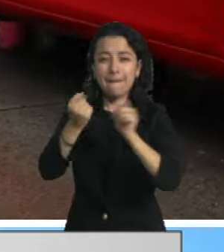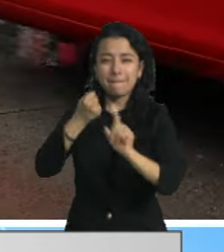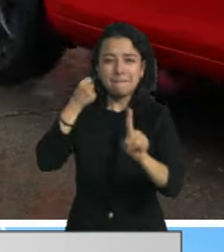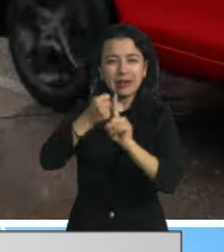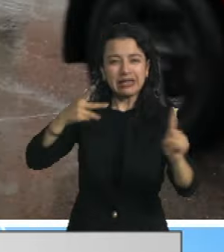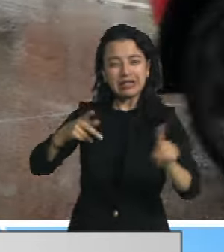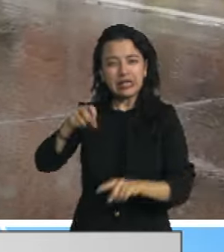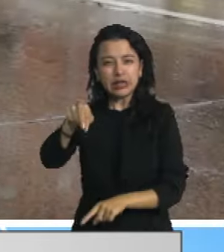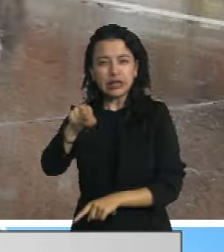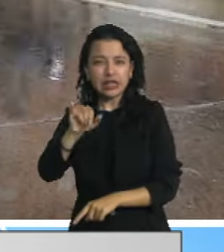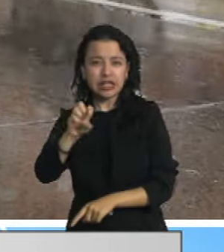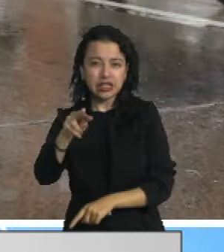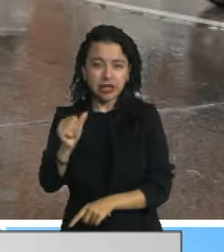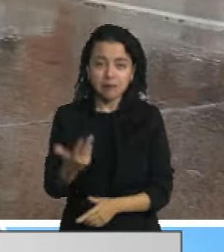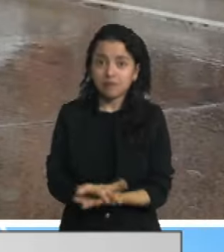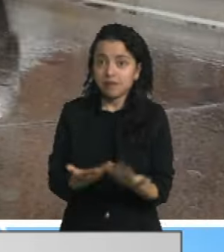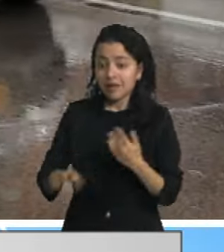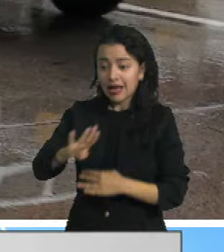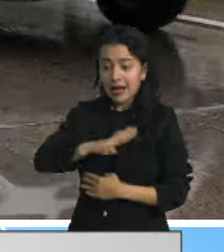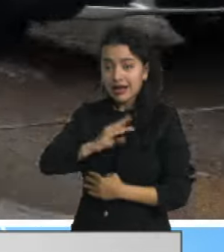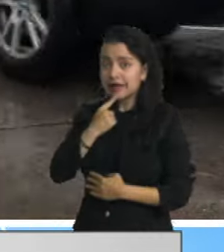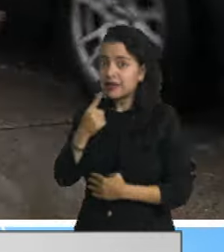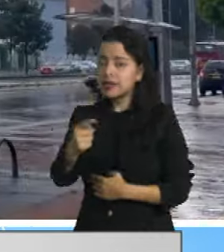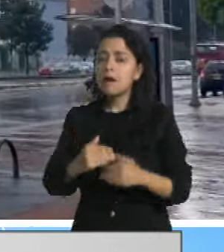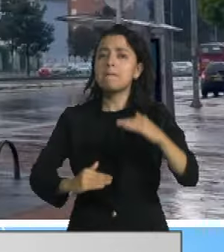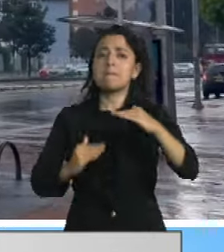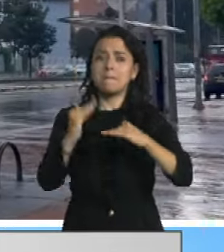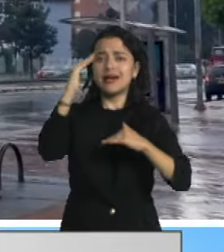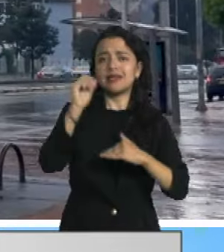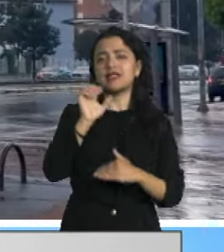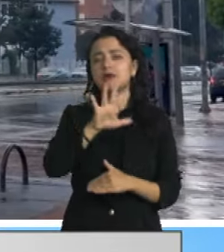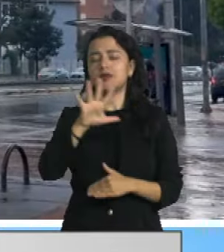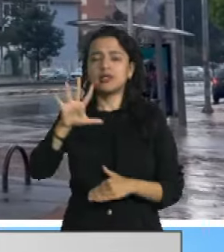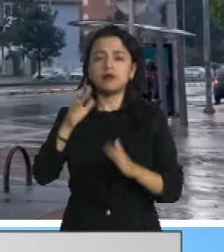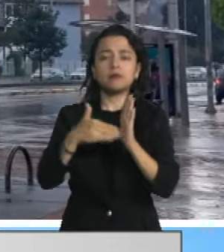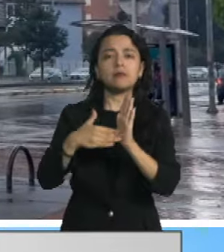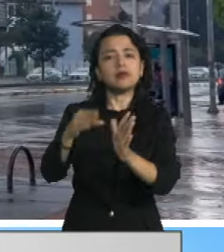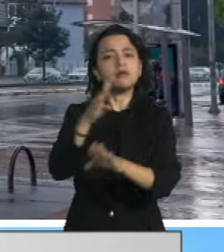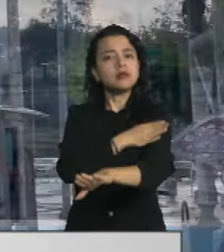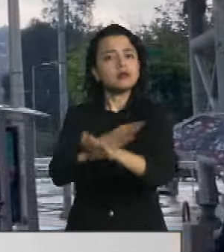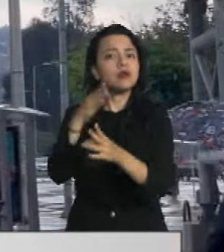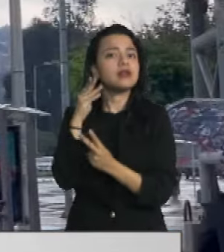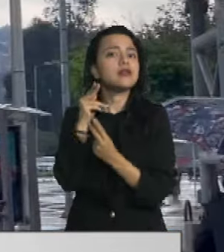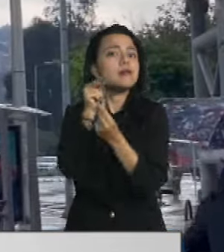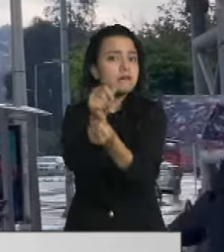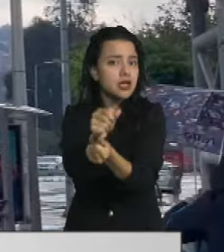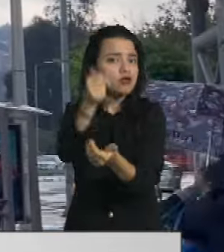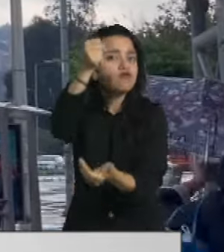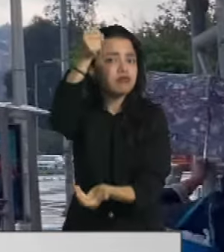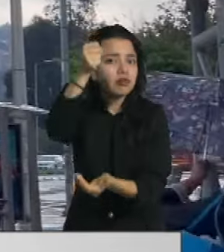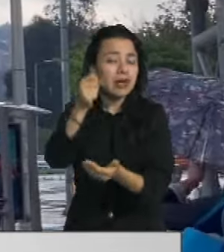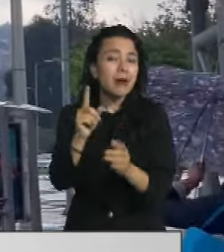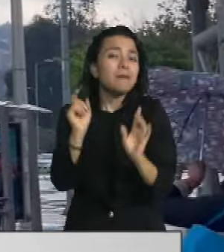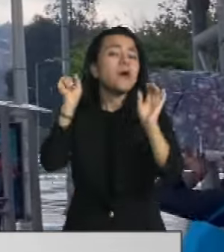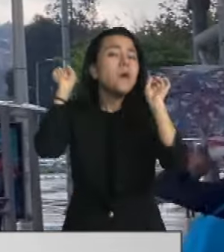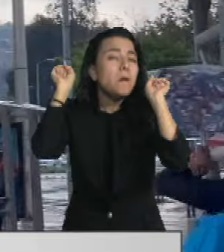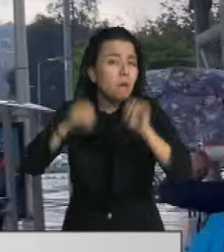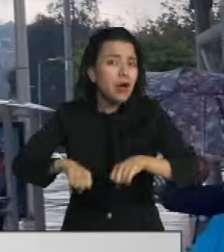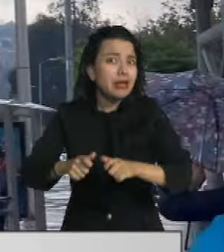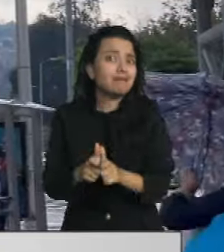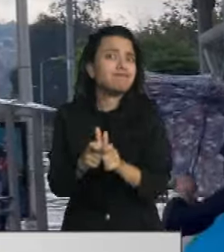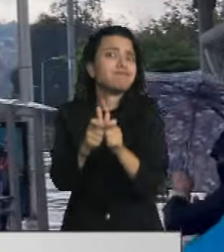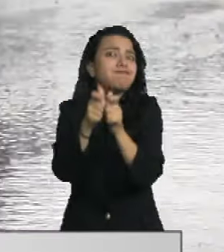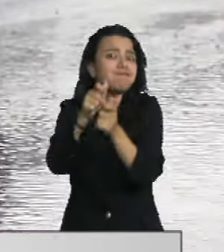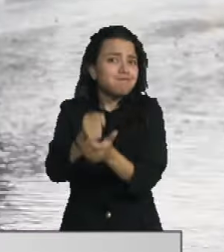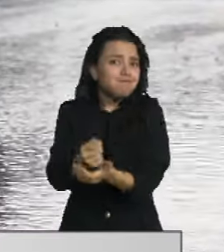se avecina. Según el alcalde mayor de Bogotá, se tienen destinados más de 55 mil millones de pesos para esta atención, pero puede ser mucho más dinero.